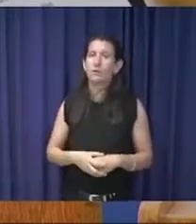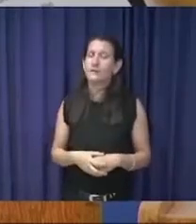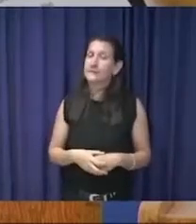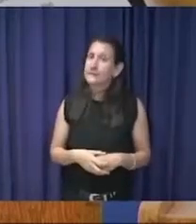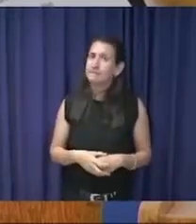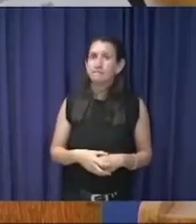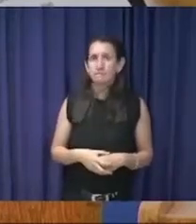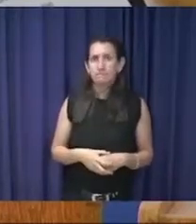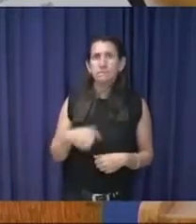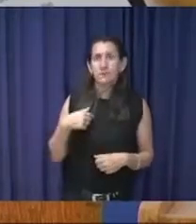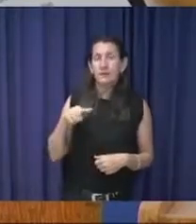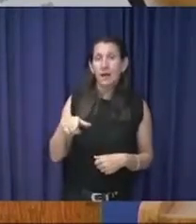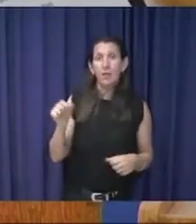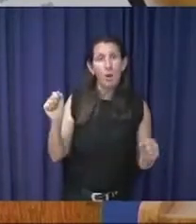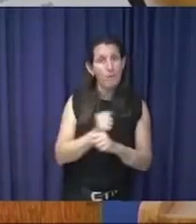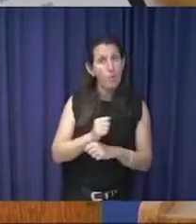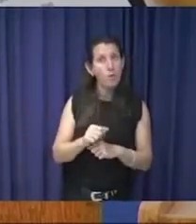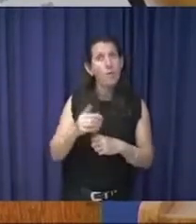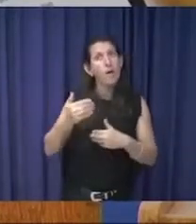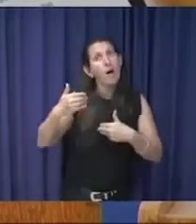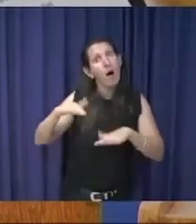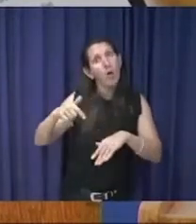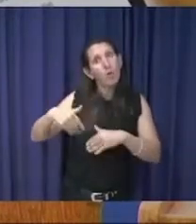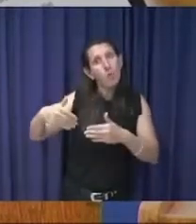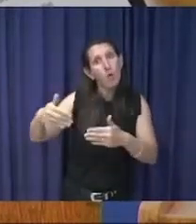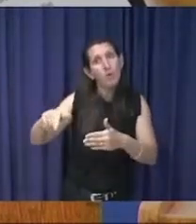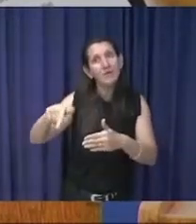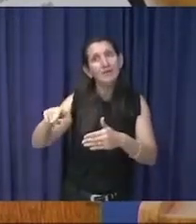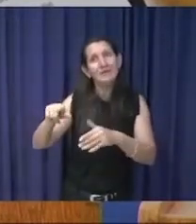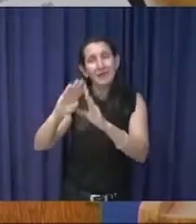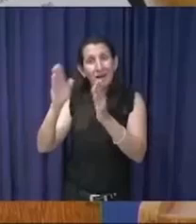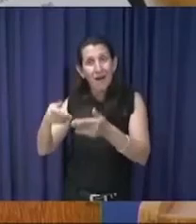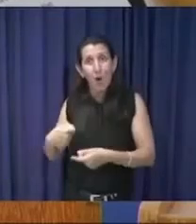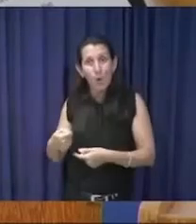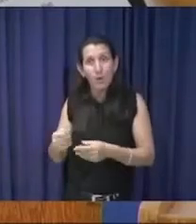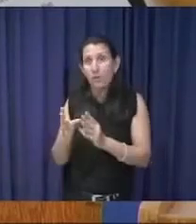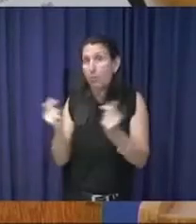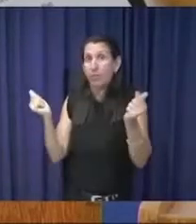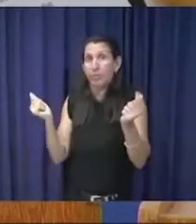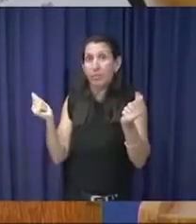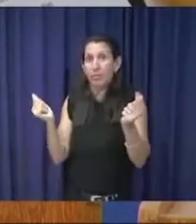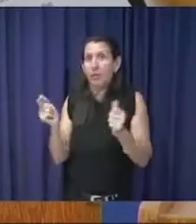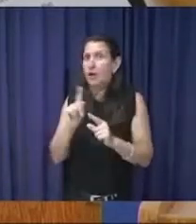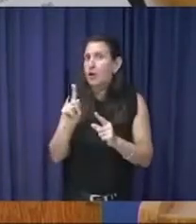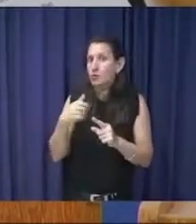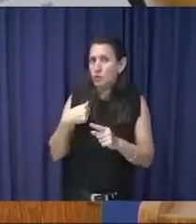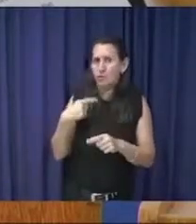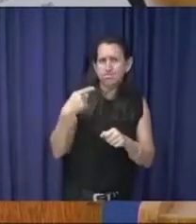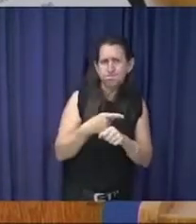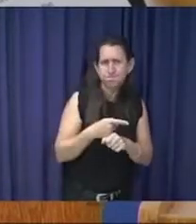que si esto se autoriza, en algún momento la caja realmente desaparezca. Yo no estoy en contra de que se tomen acciones para